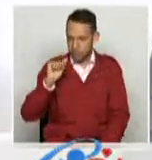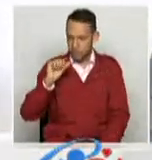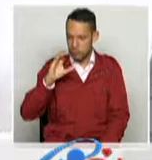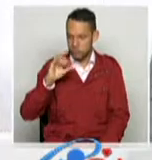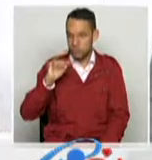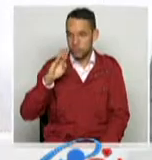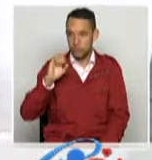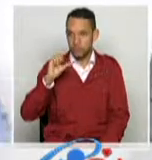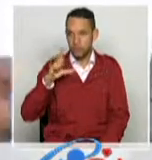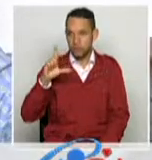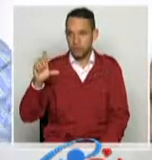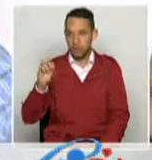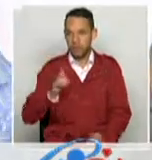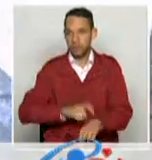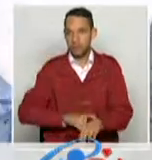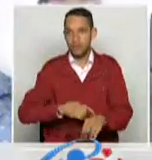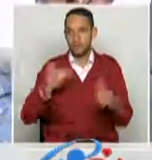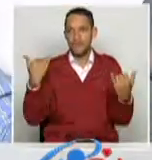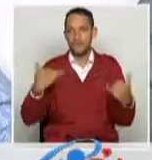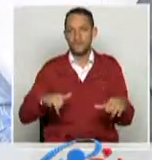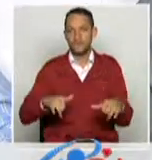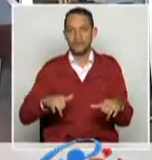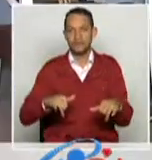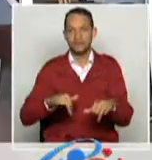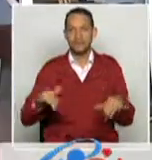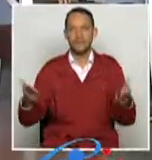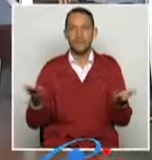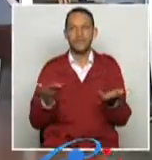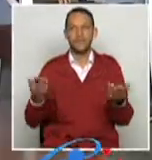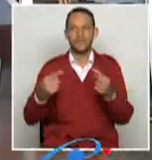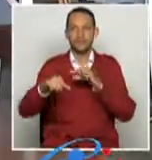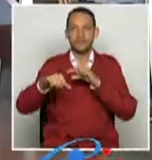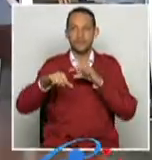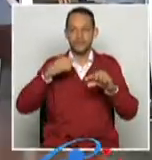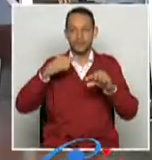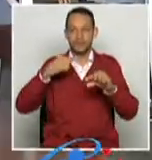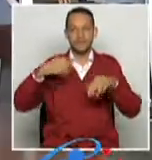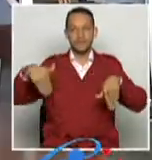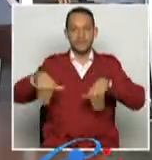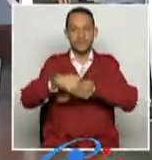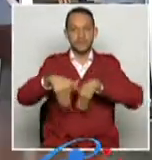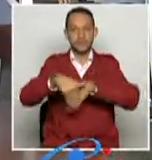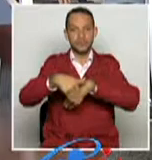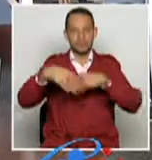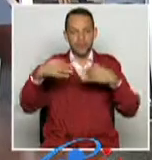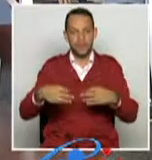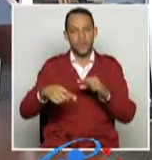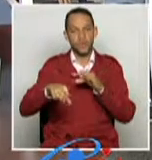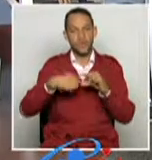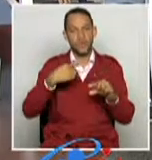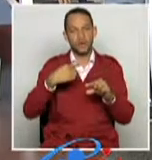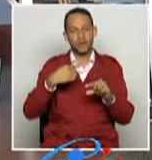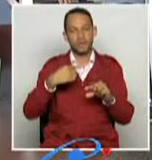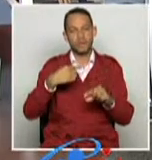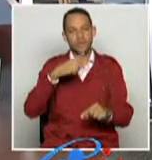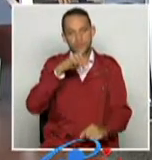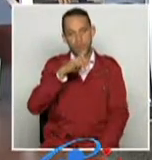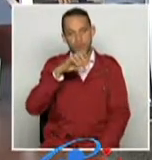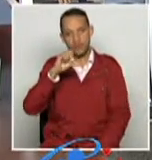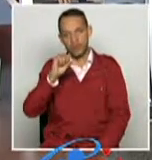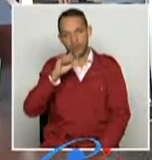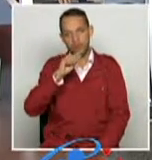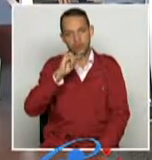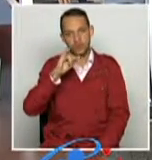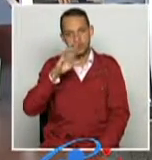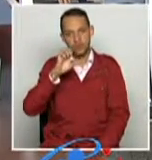se nos acabó el tiempo. Último, su dirección en internet, porque usted está en internet, página web. Recuerde la natuveda.com, van a